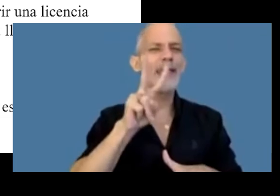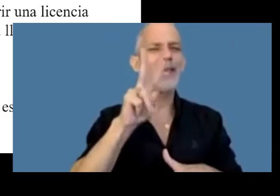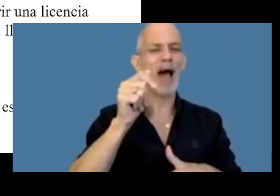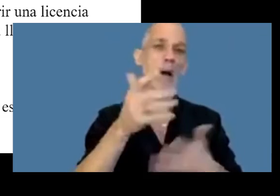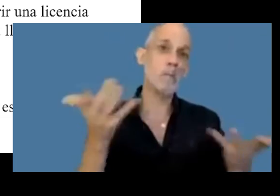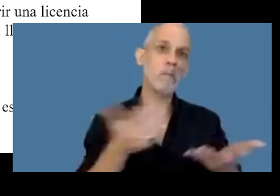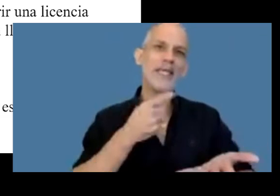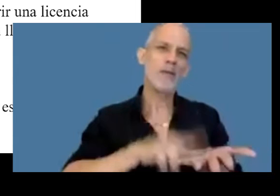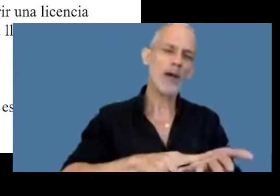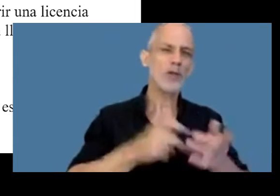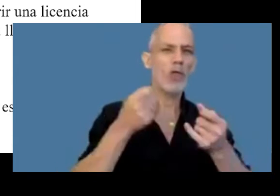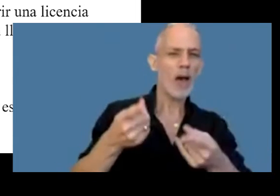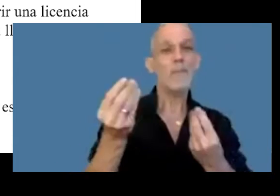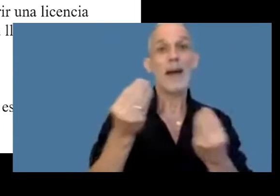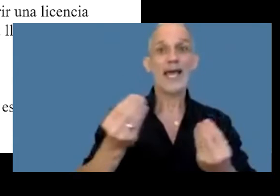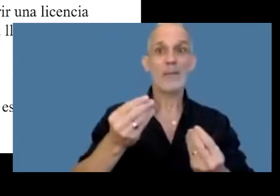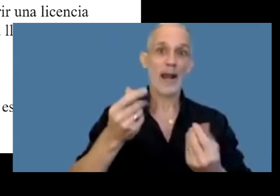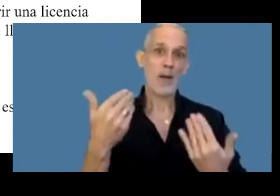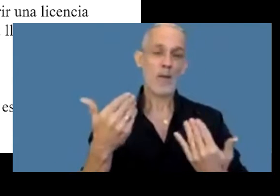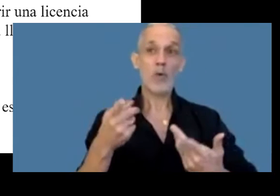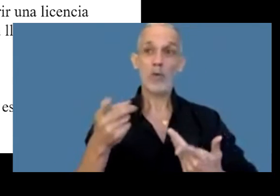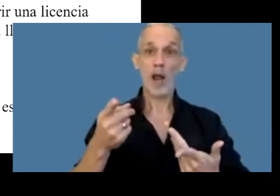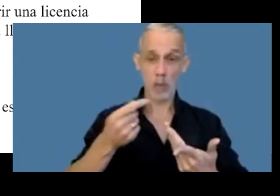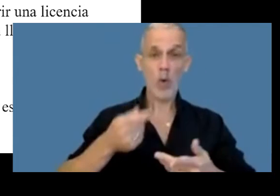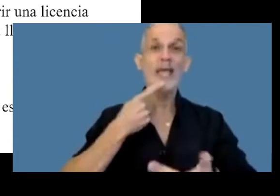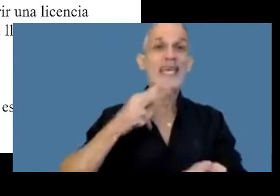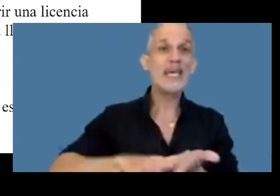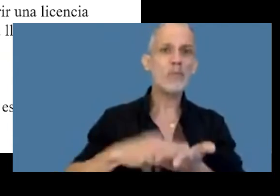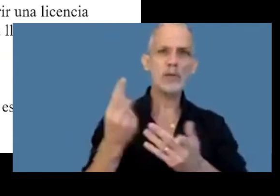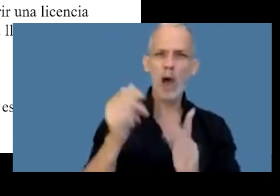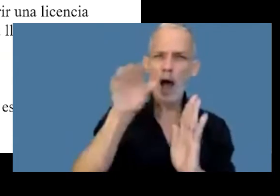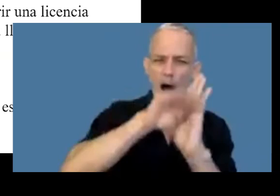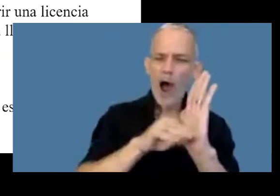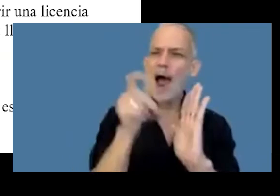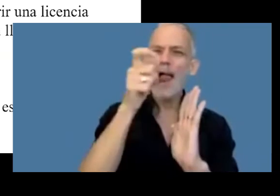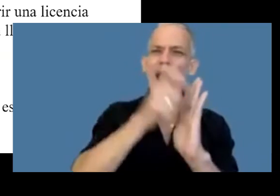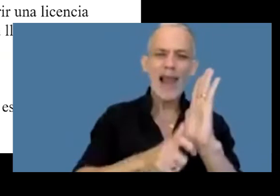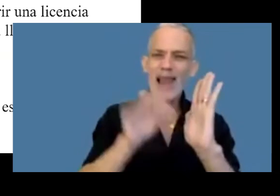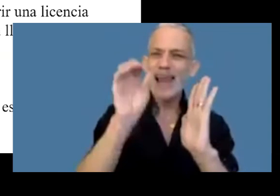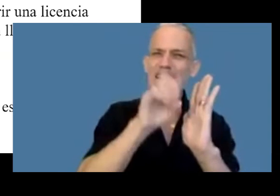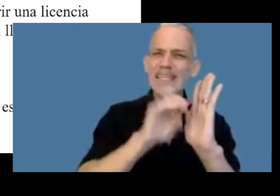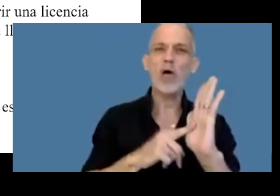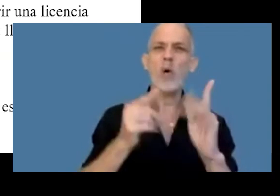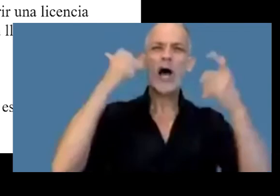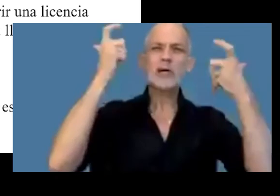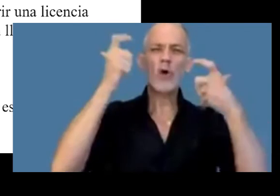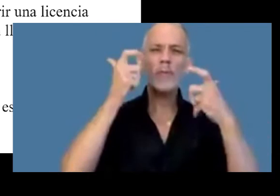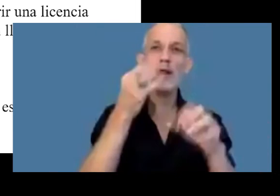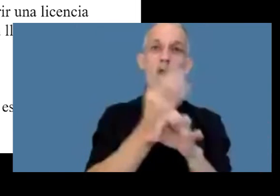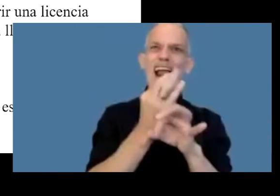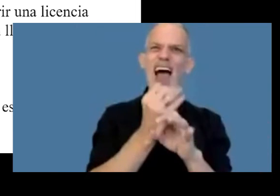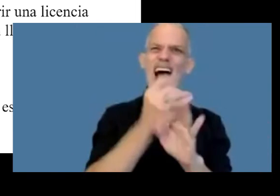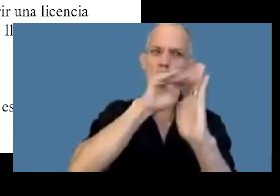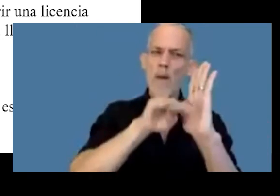gravamen. Para que pudiera entrar en vigor, tuvieron que hacer un listado con distintos tipos de sombreros, así como